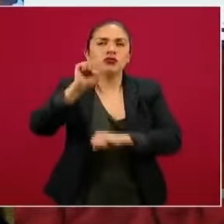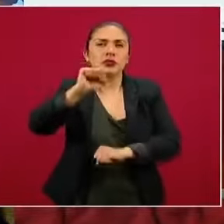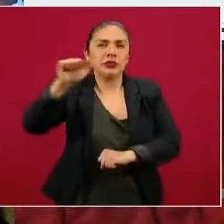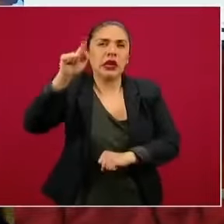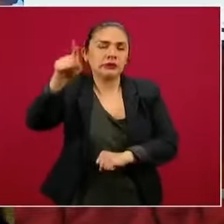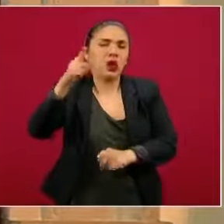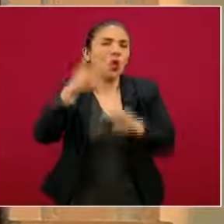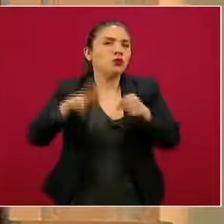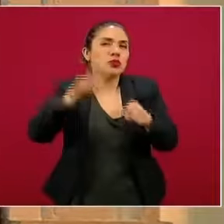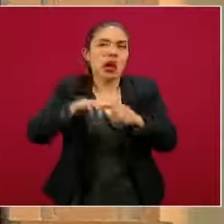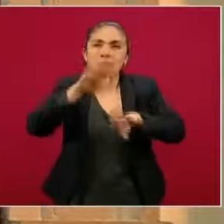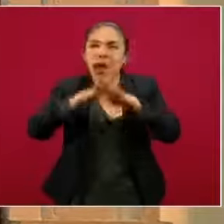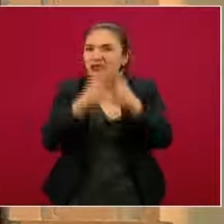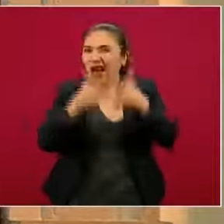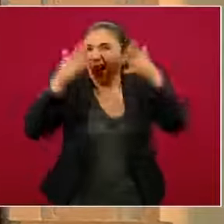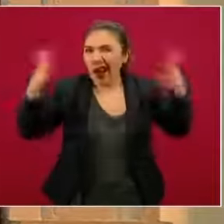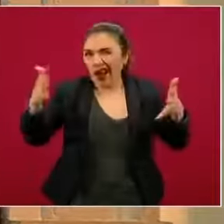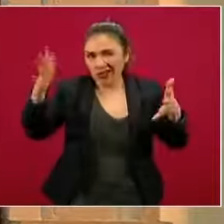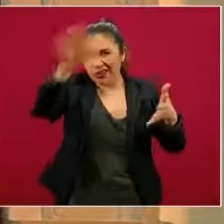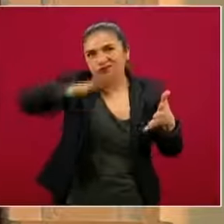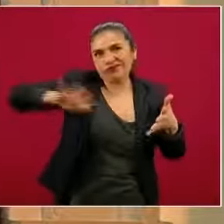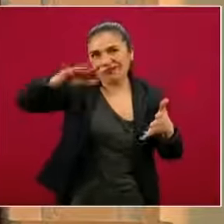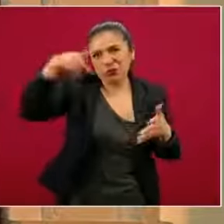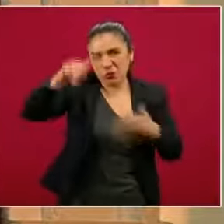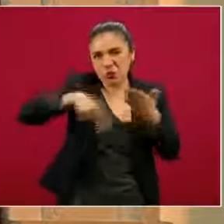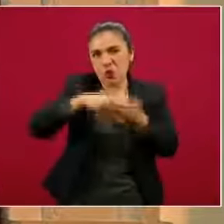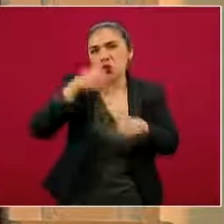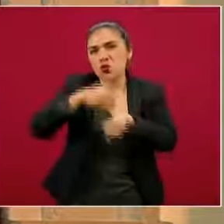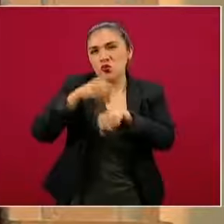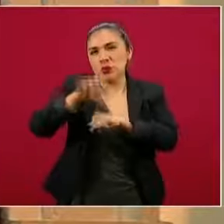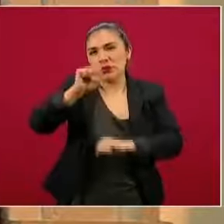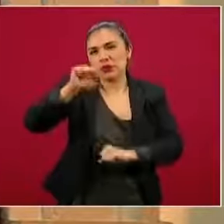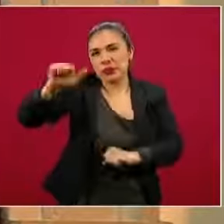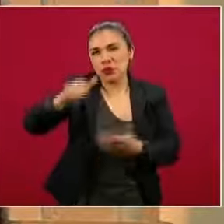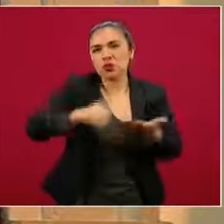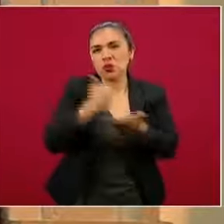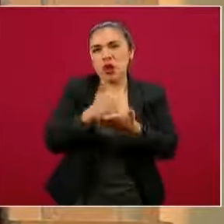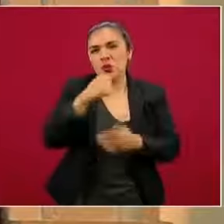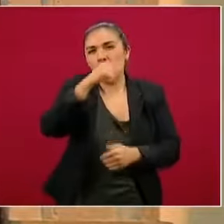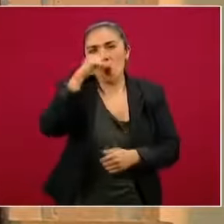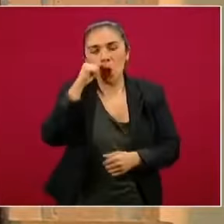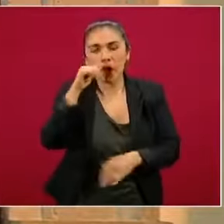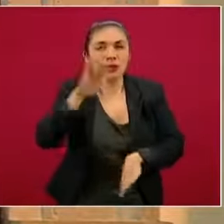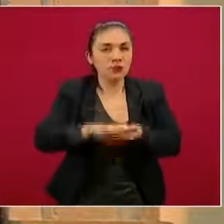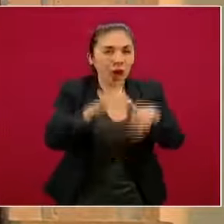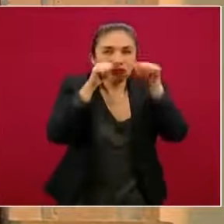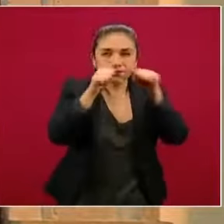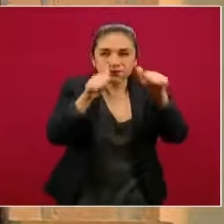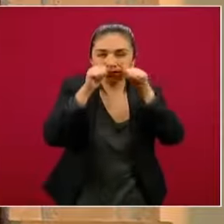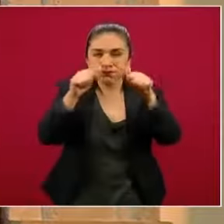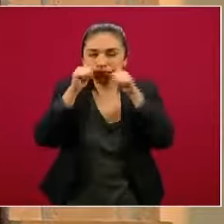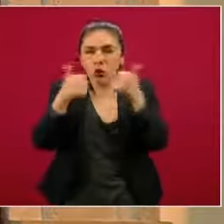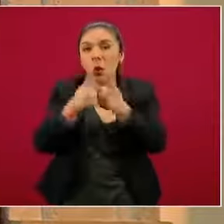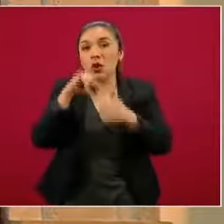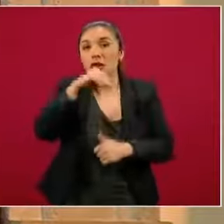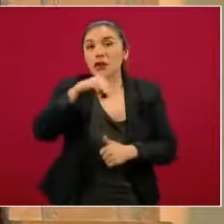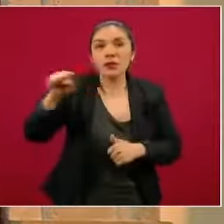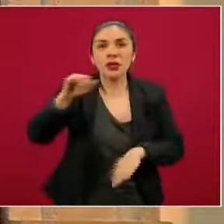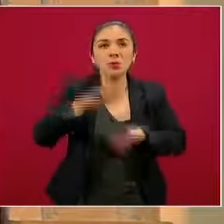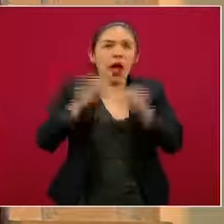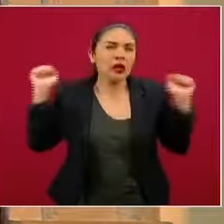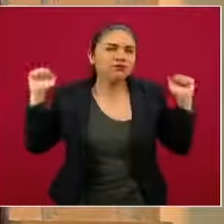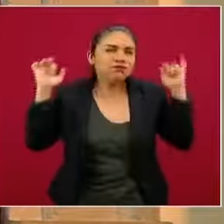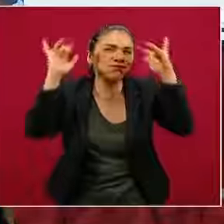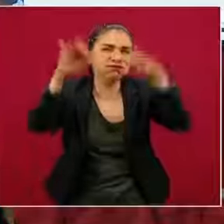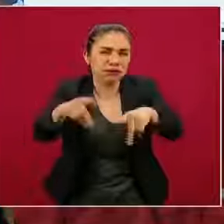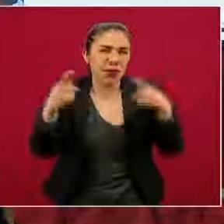hospital de referencia, el más grande, el regional número 66 de Ciudad Juárez, que es el que ha atendido por parte del IMSS el mayor número